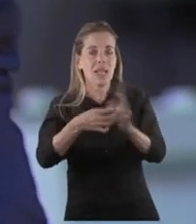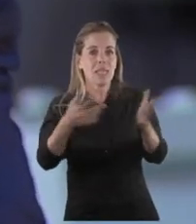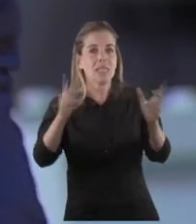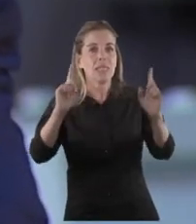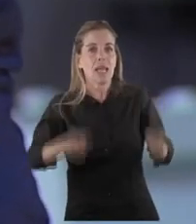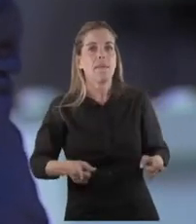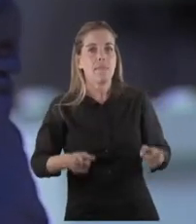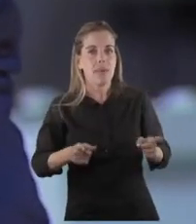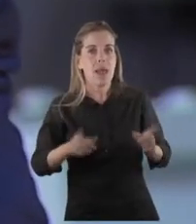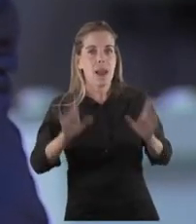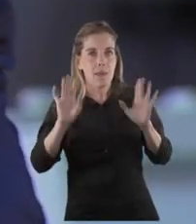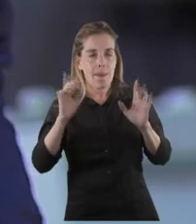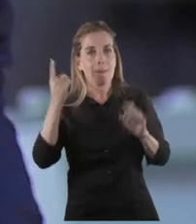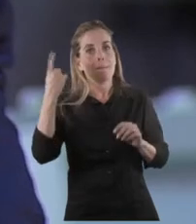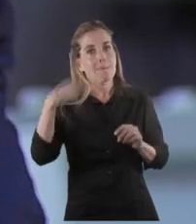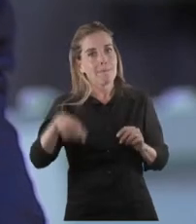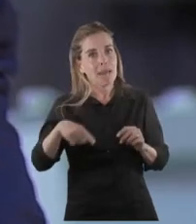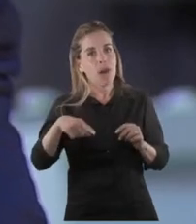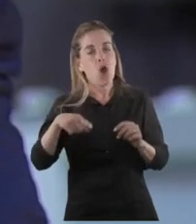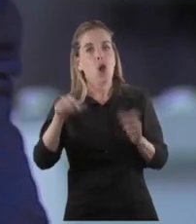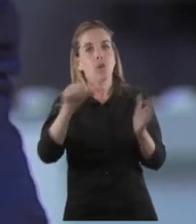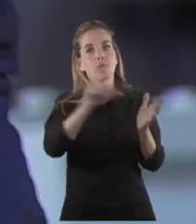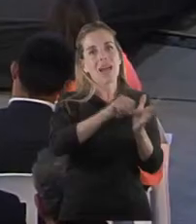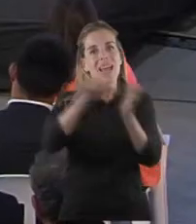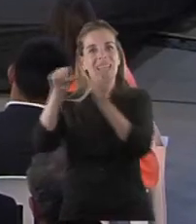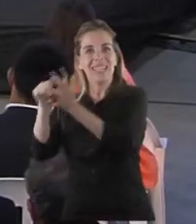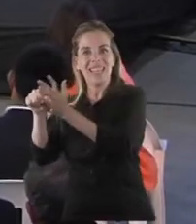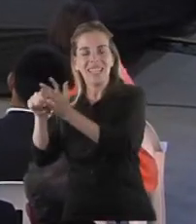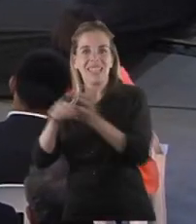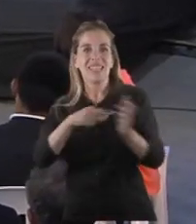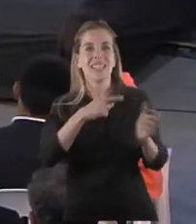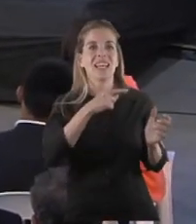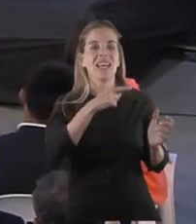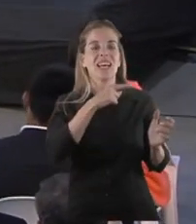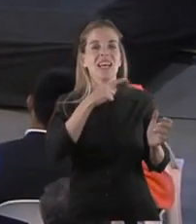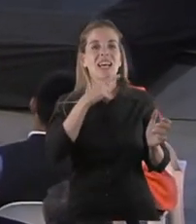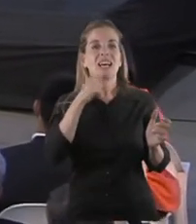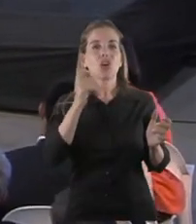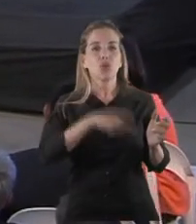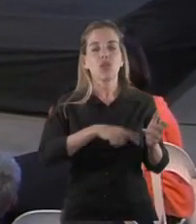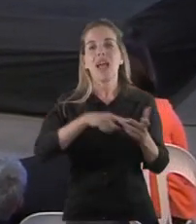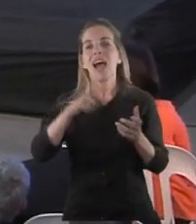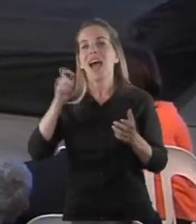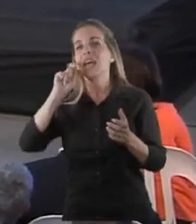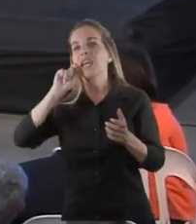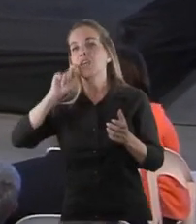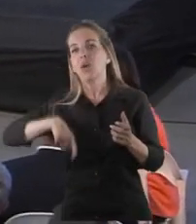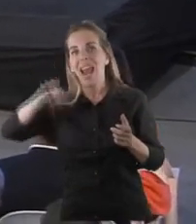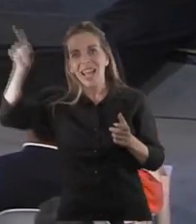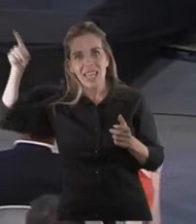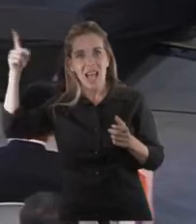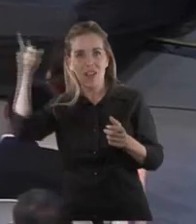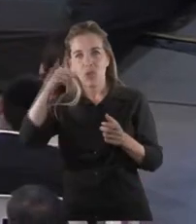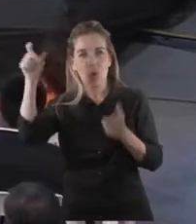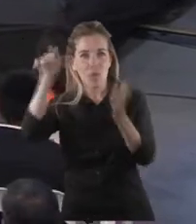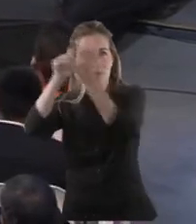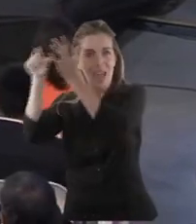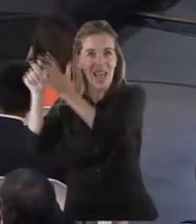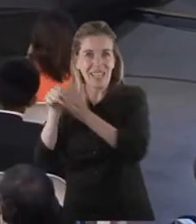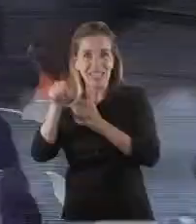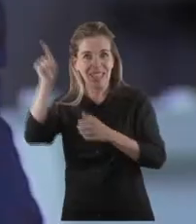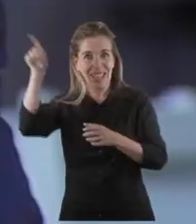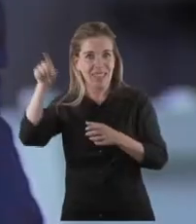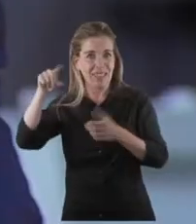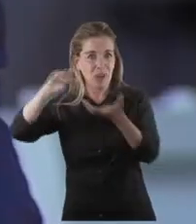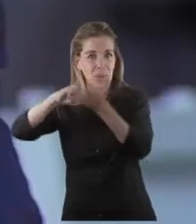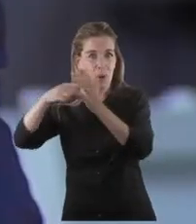Pero en los dos países que entran en la disputa bélica está el 35% del trigo